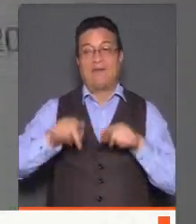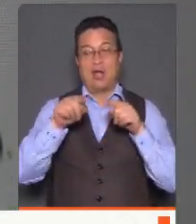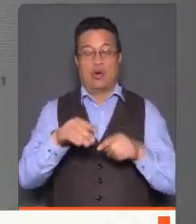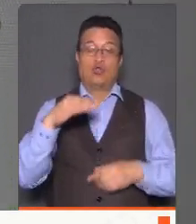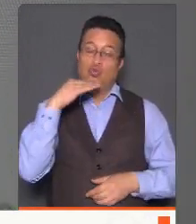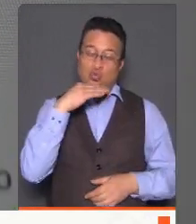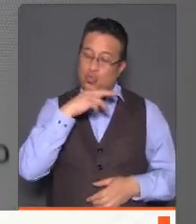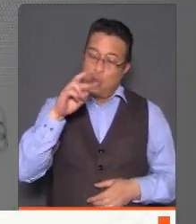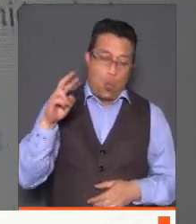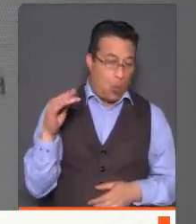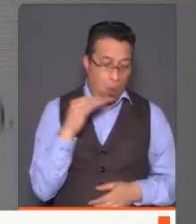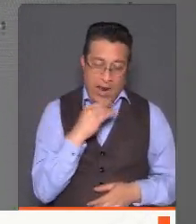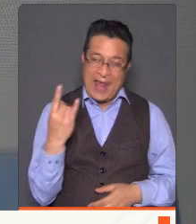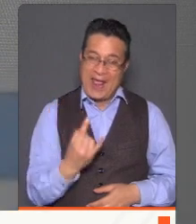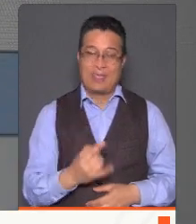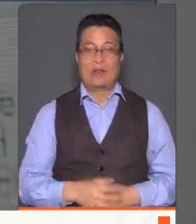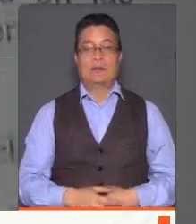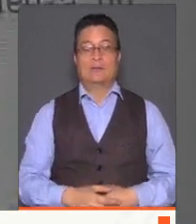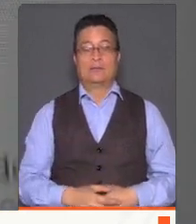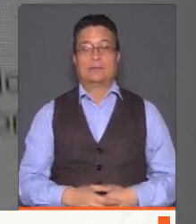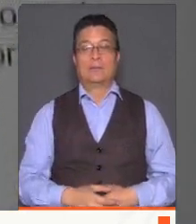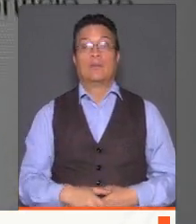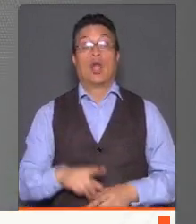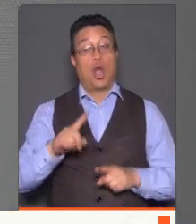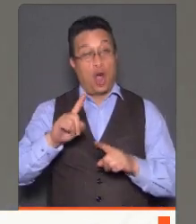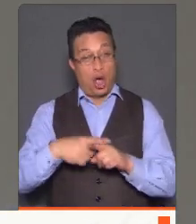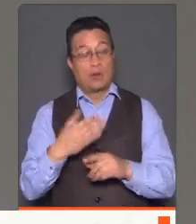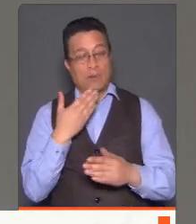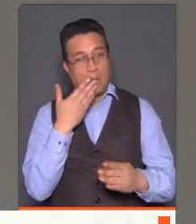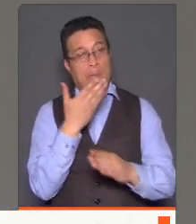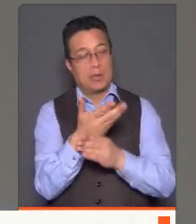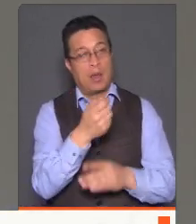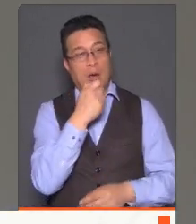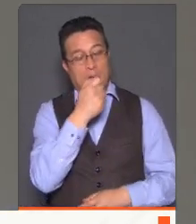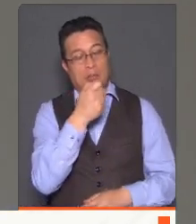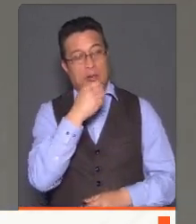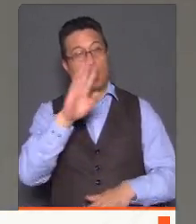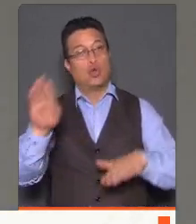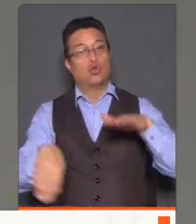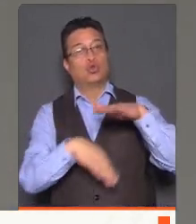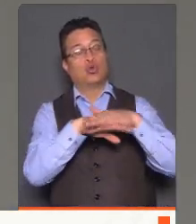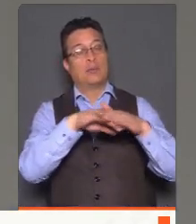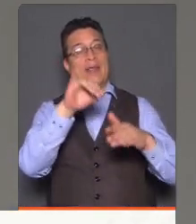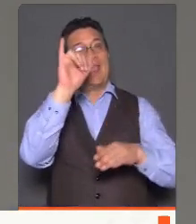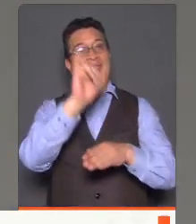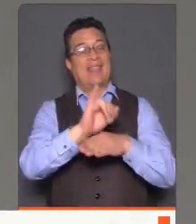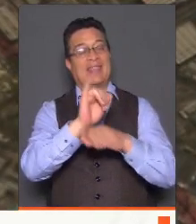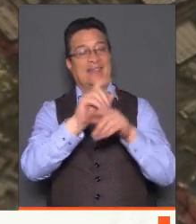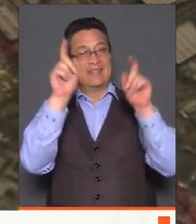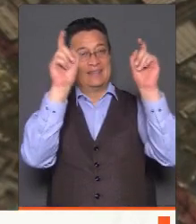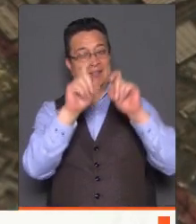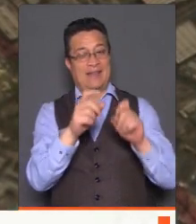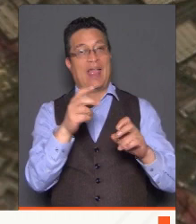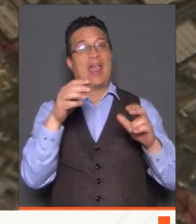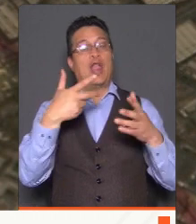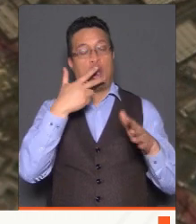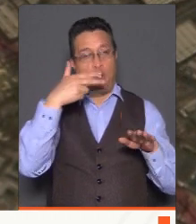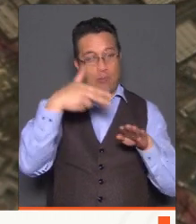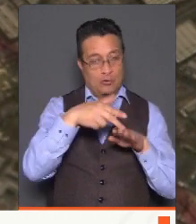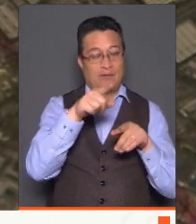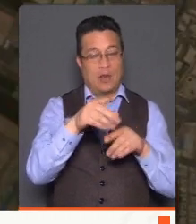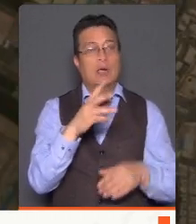urgentes. Hoy nuevamente solicitamos una entrevista a la Superintendencia de Electricidad y Combustibles para saber por